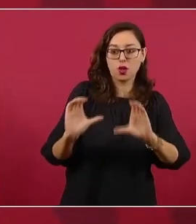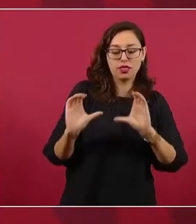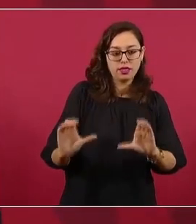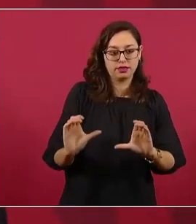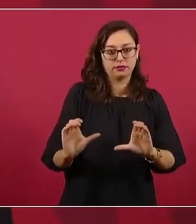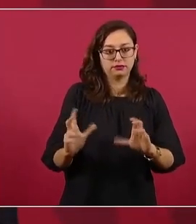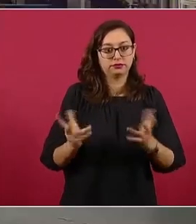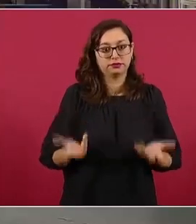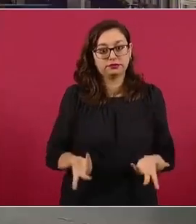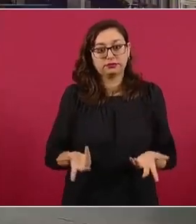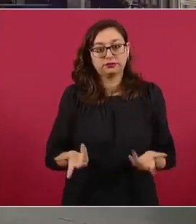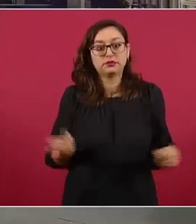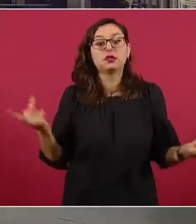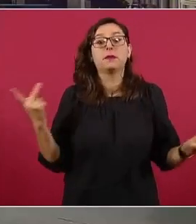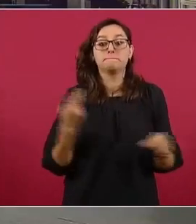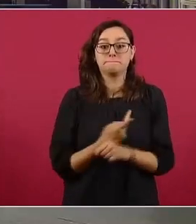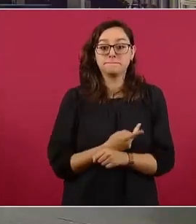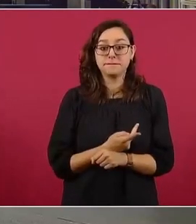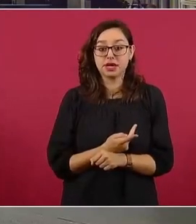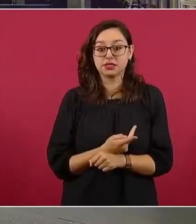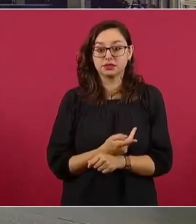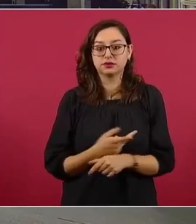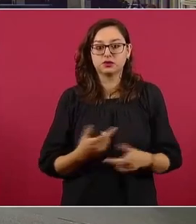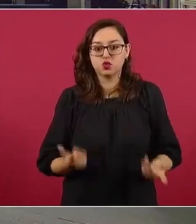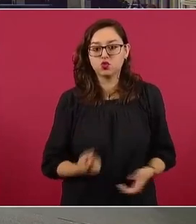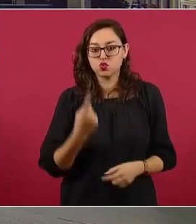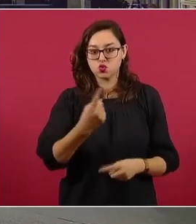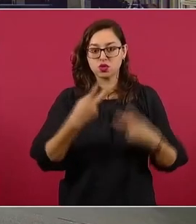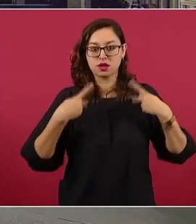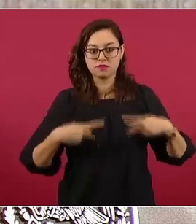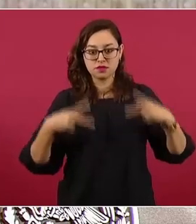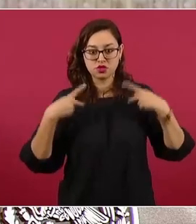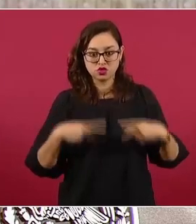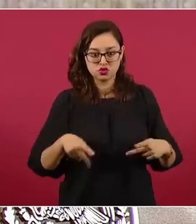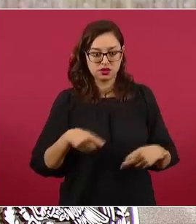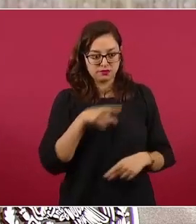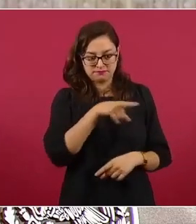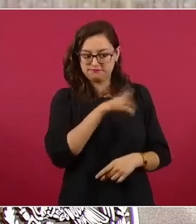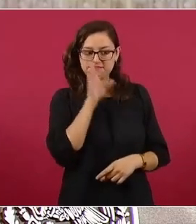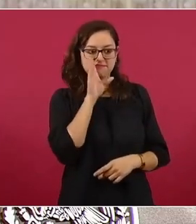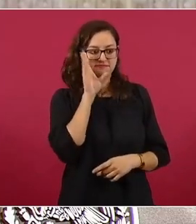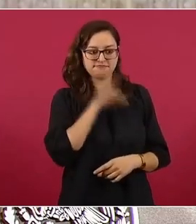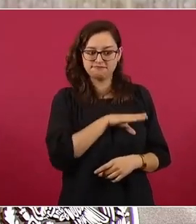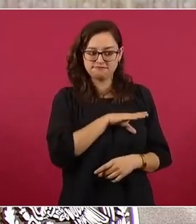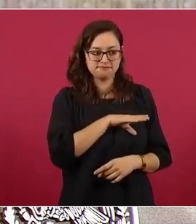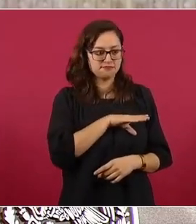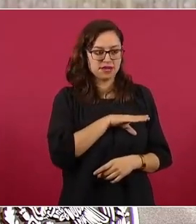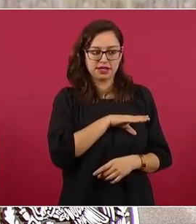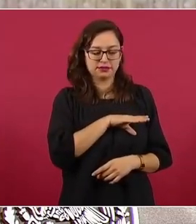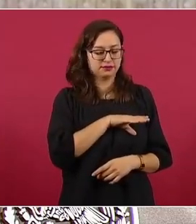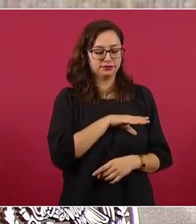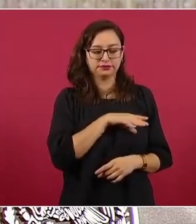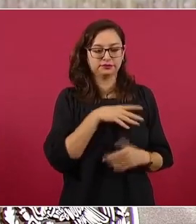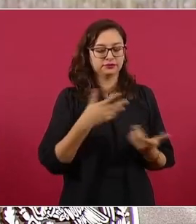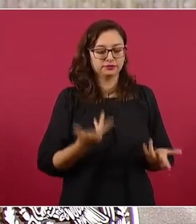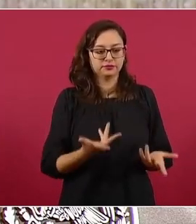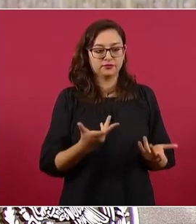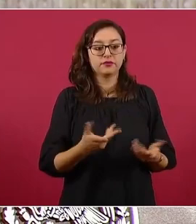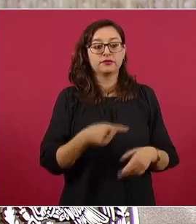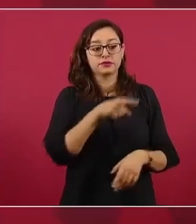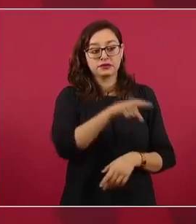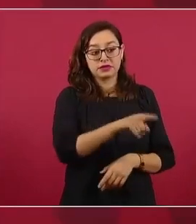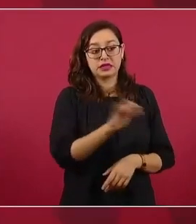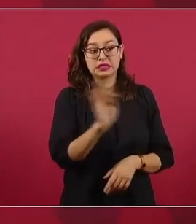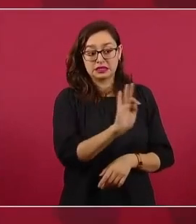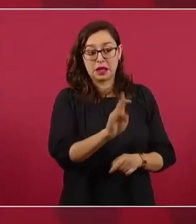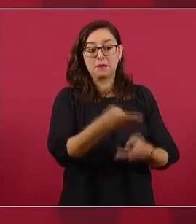Entonces, como consecuencia de eso, evidentemente, si alguien tiene una cuenta bancaria abierta antes de ingresar a la lista de